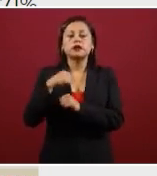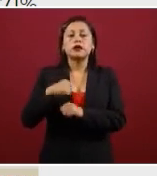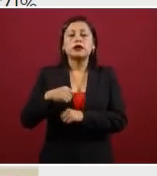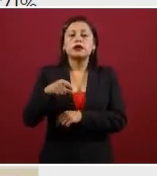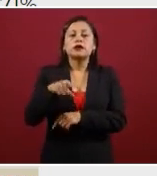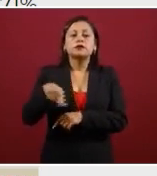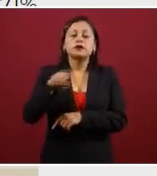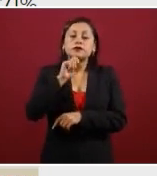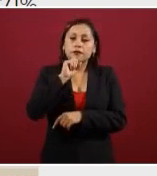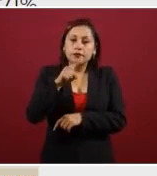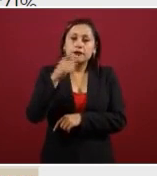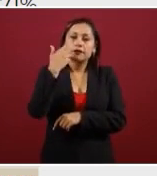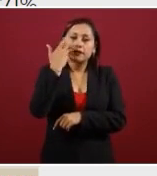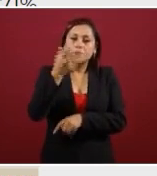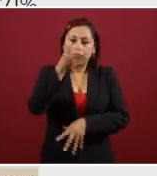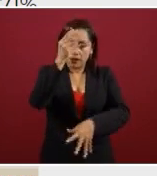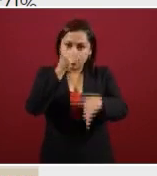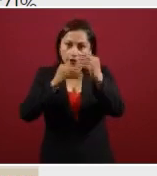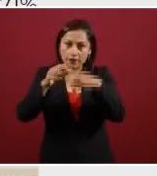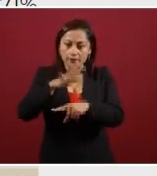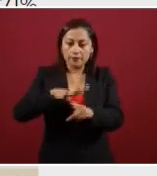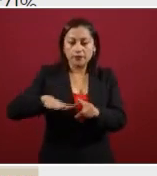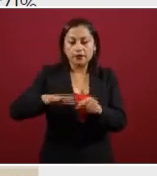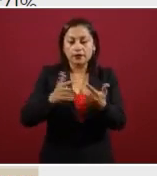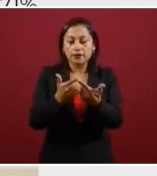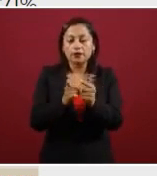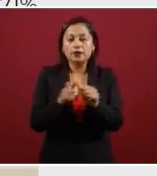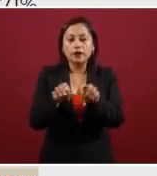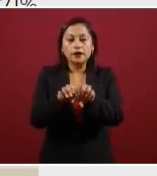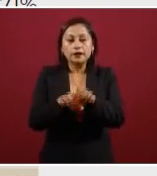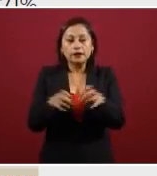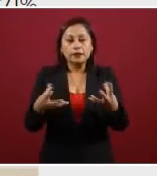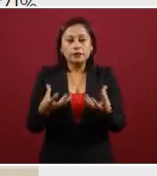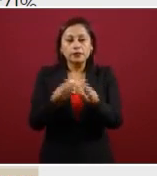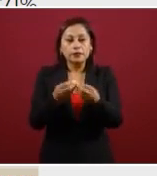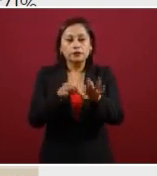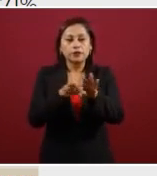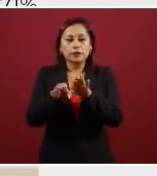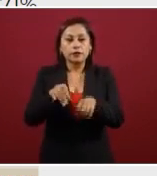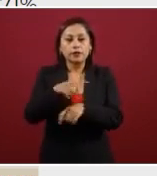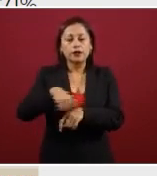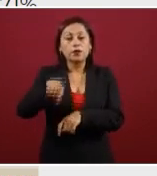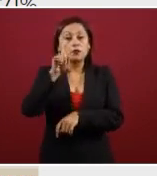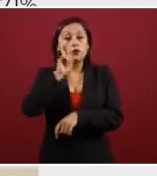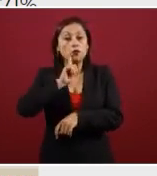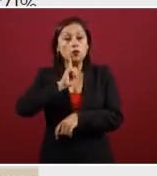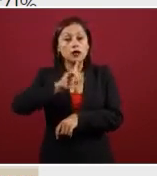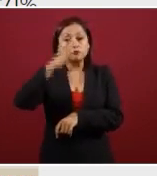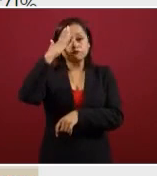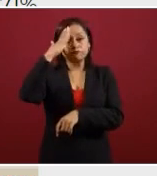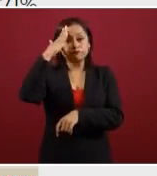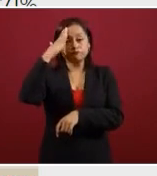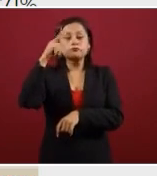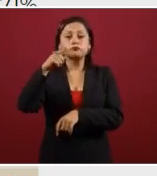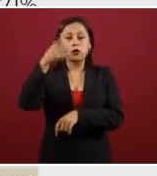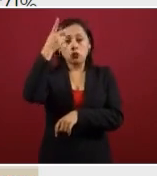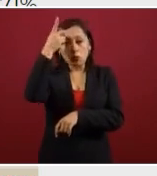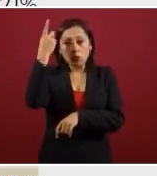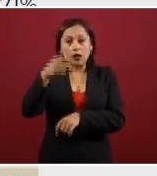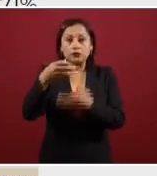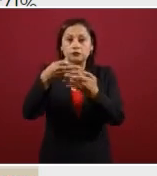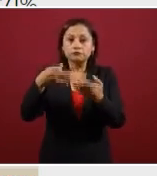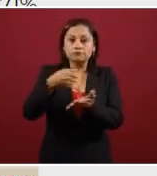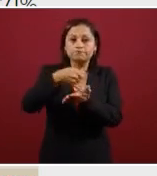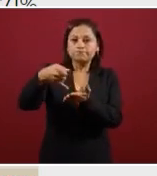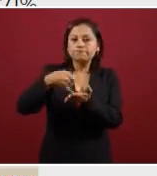campo y también que las compañeras, las sembradoras, sean posesionarias de la tierra. Y en este sentido,